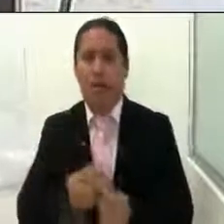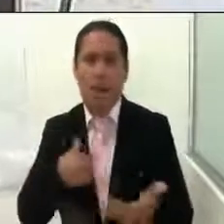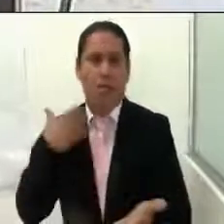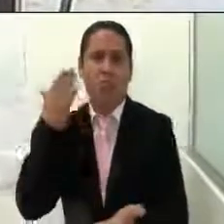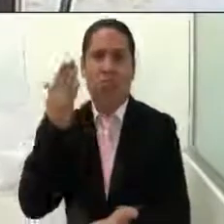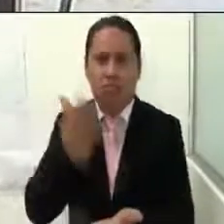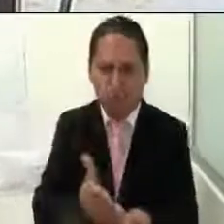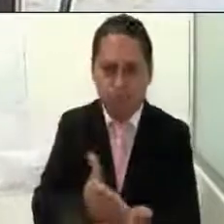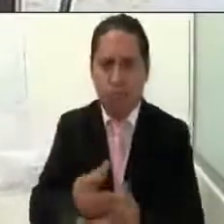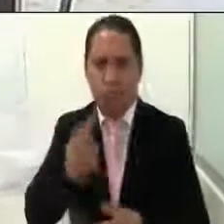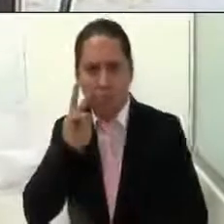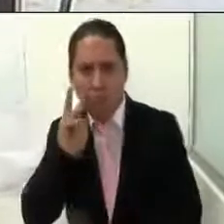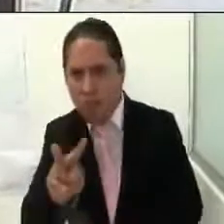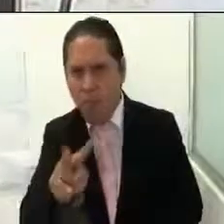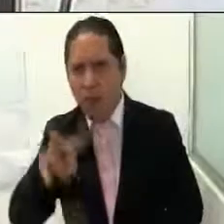de predios